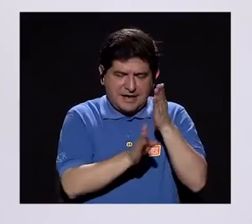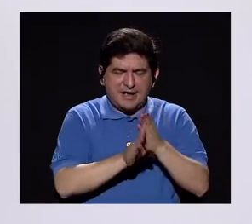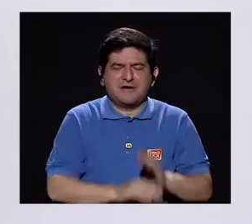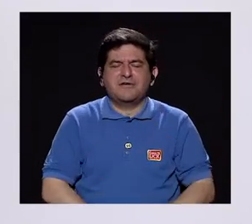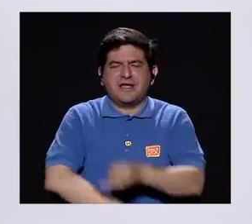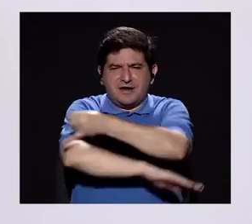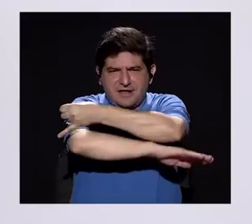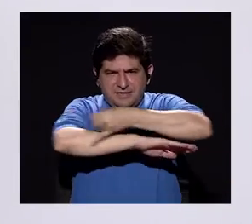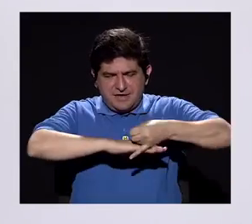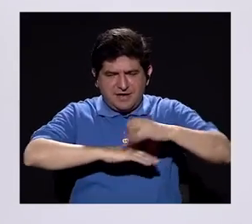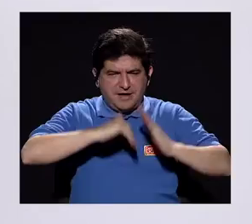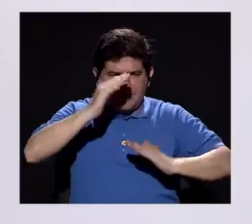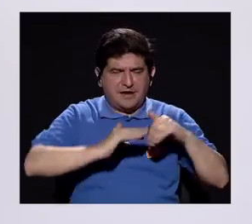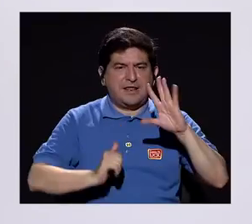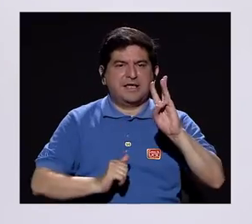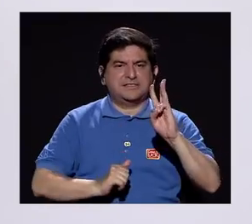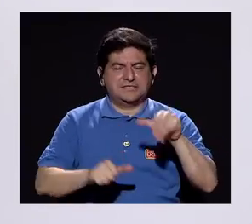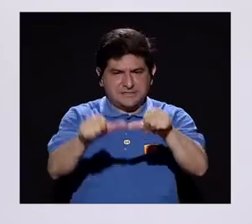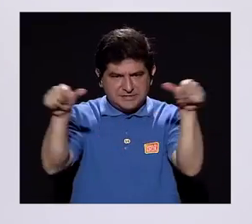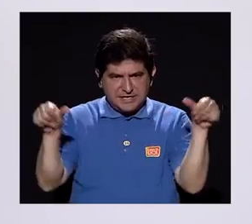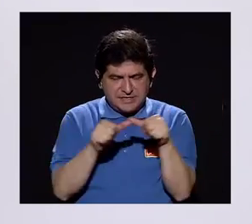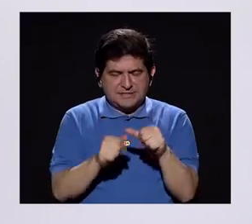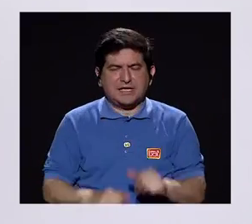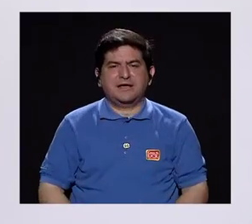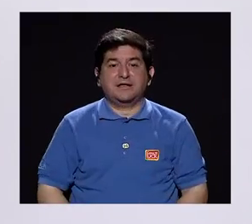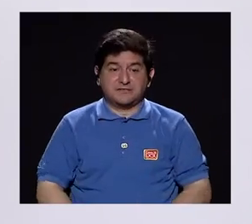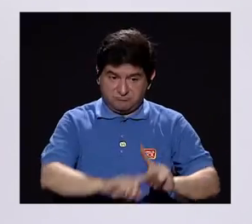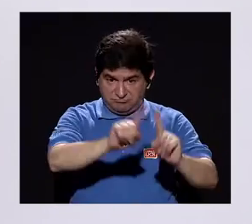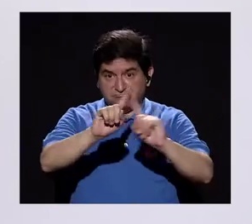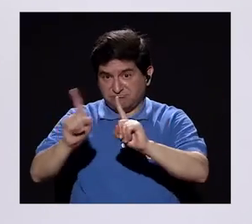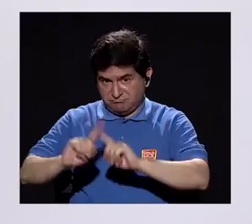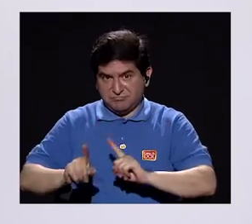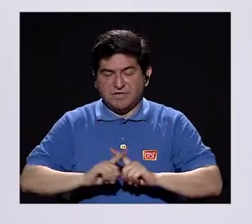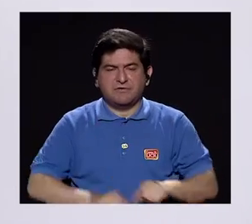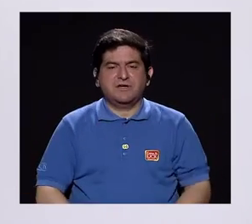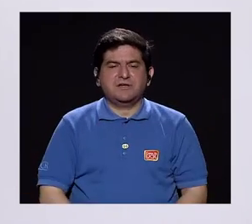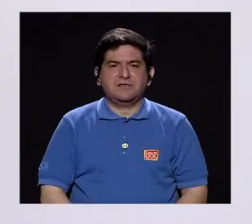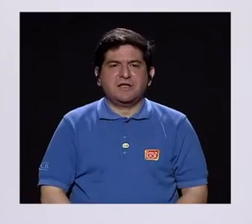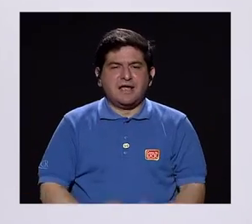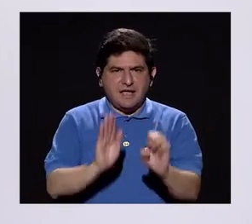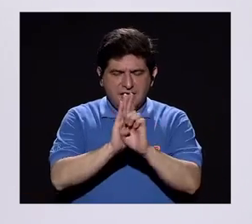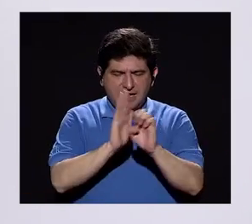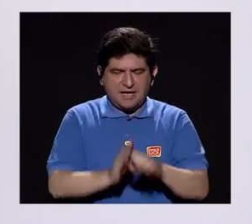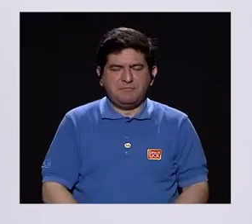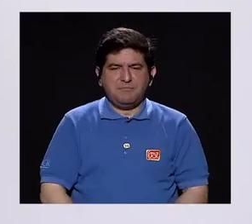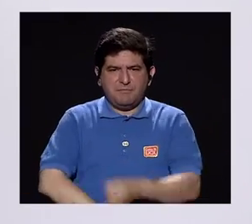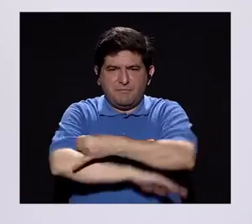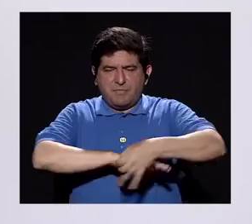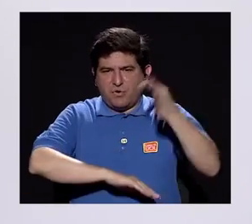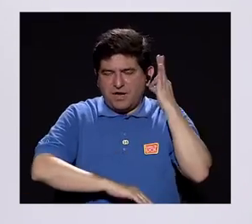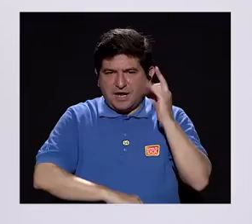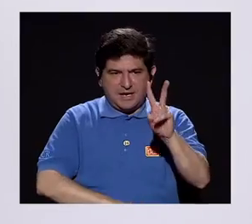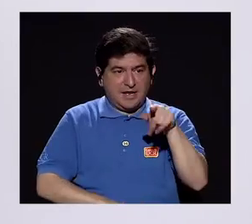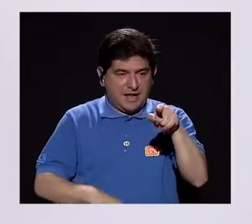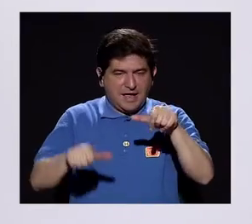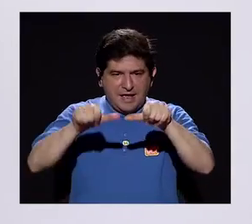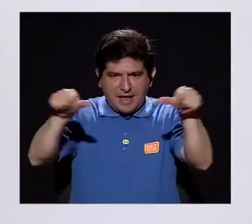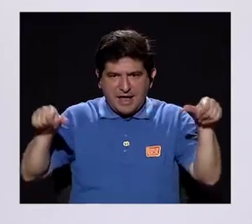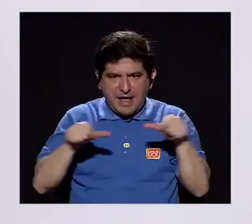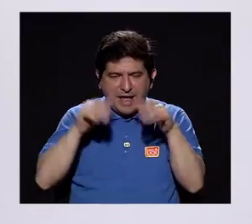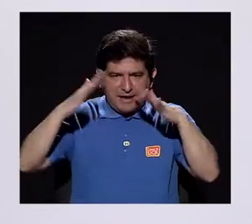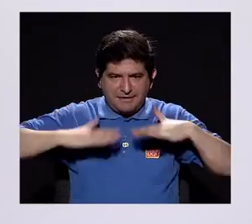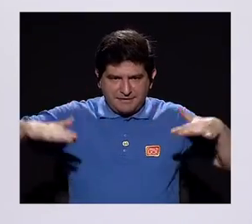civil tienen seis grandes áreas de alguna forma diferentes ruedas como la ingeniera vidal por ejemplo que se dedica al área ambiental